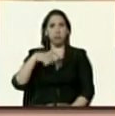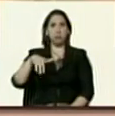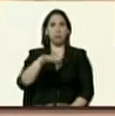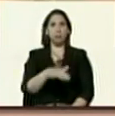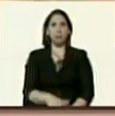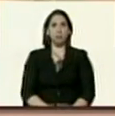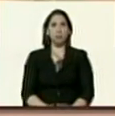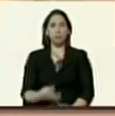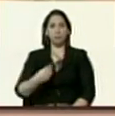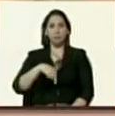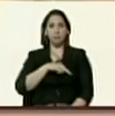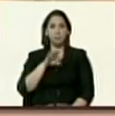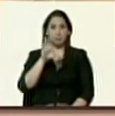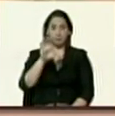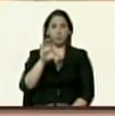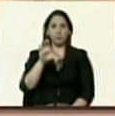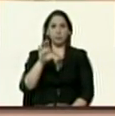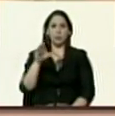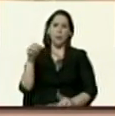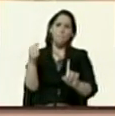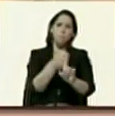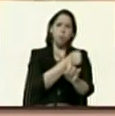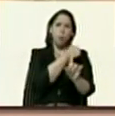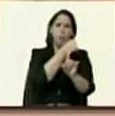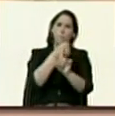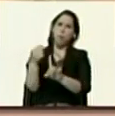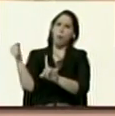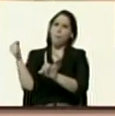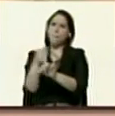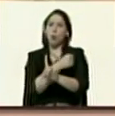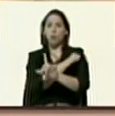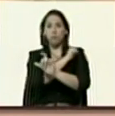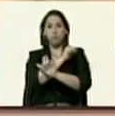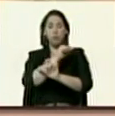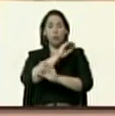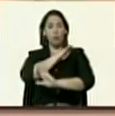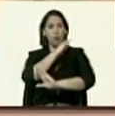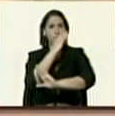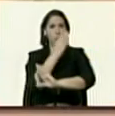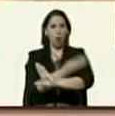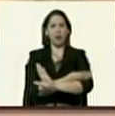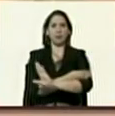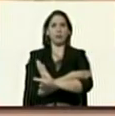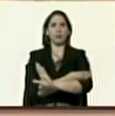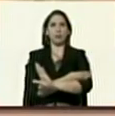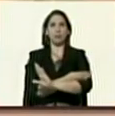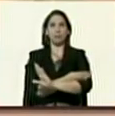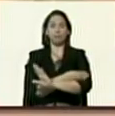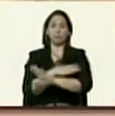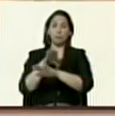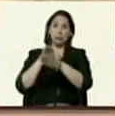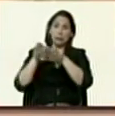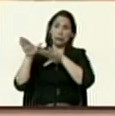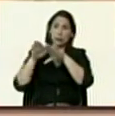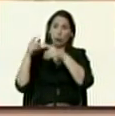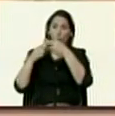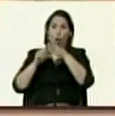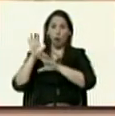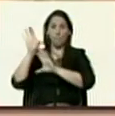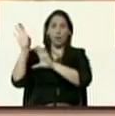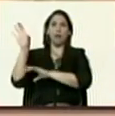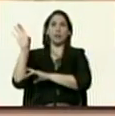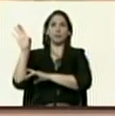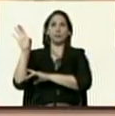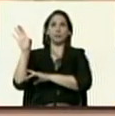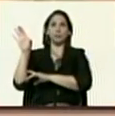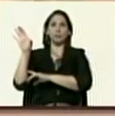de nuestra región agredido por una fuerza extraterritorial extranjera, como fue el caso de la